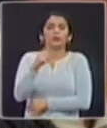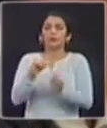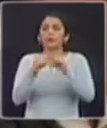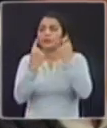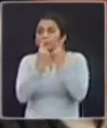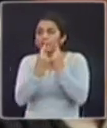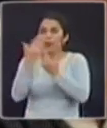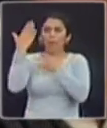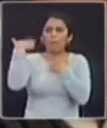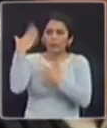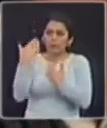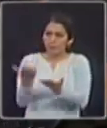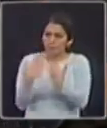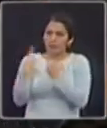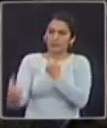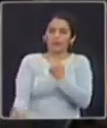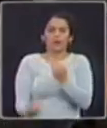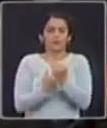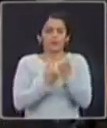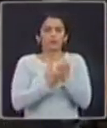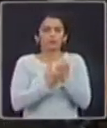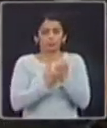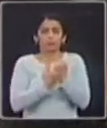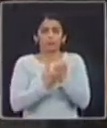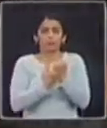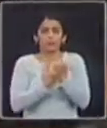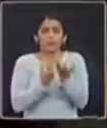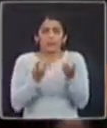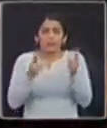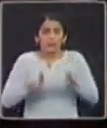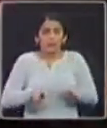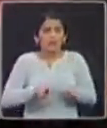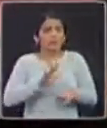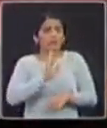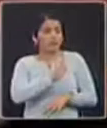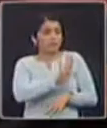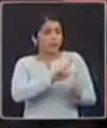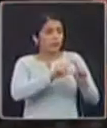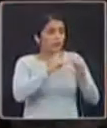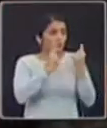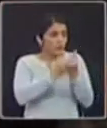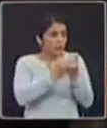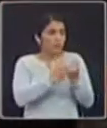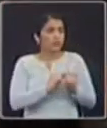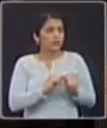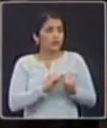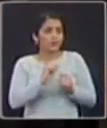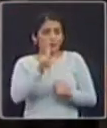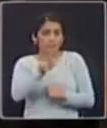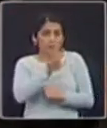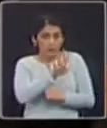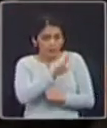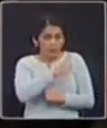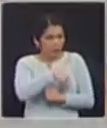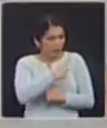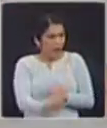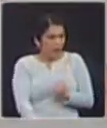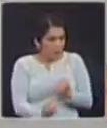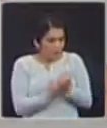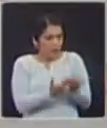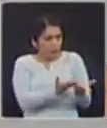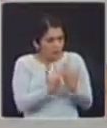sumen a esta iniciativa, incluso aspiran que desde Alianza País también firmen para entablar este nuevo proceso